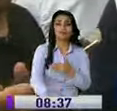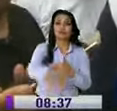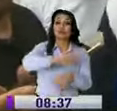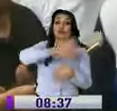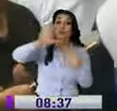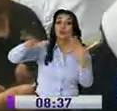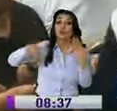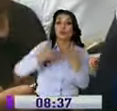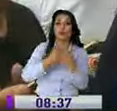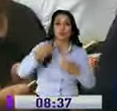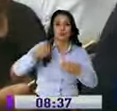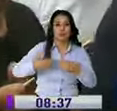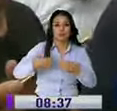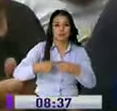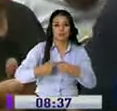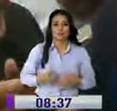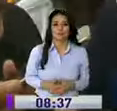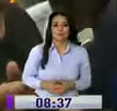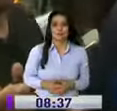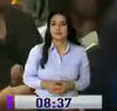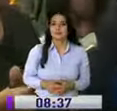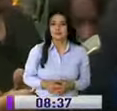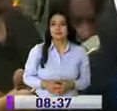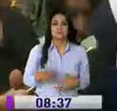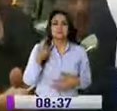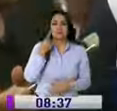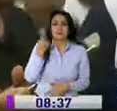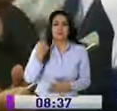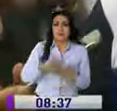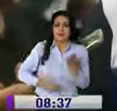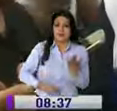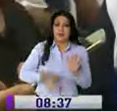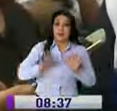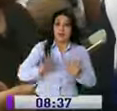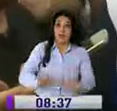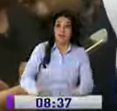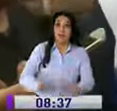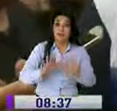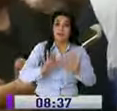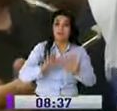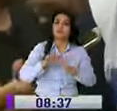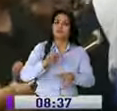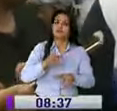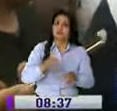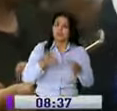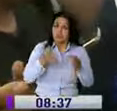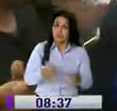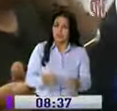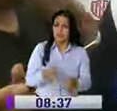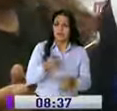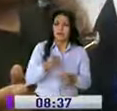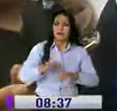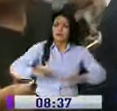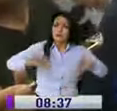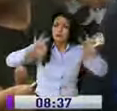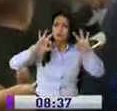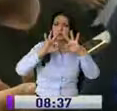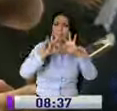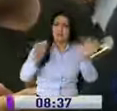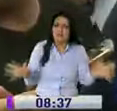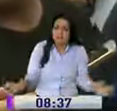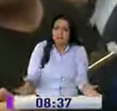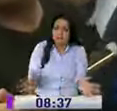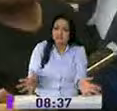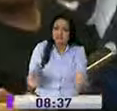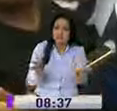ancho del Distrito Metropolitano de Quito. Esto lo hacemos como parte de nuestra convicción de la importancia de